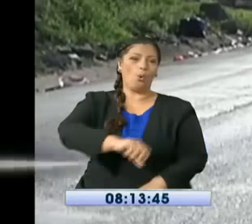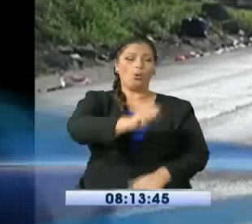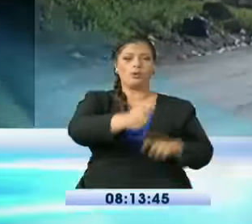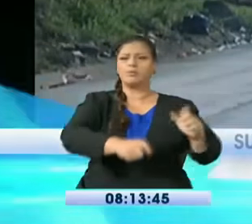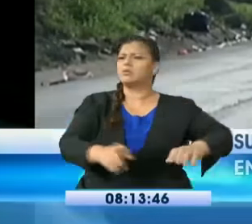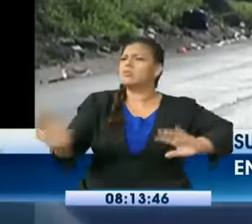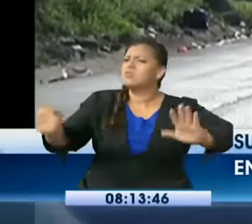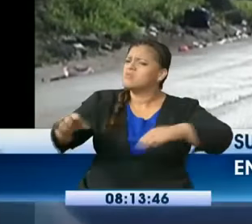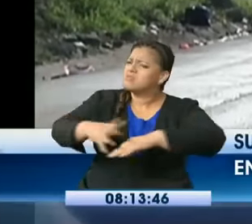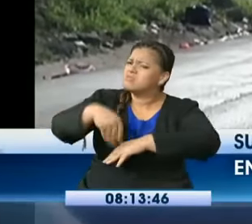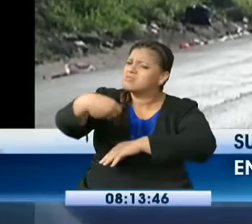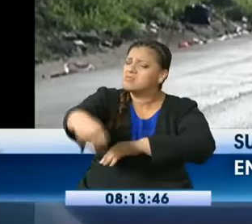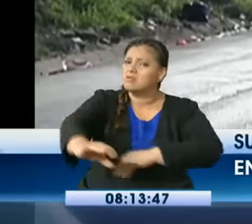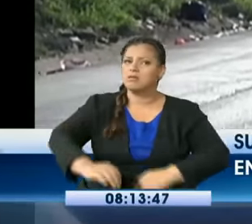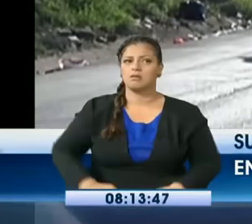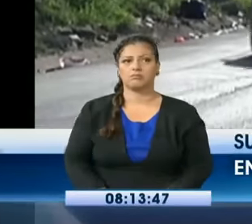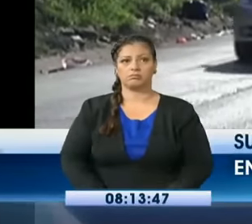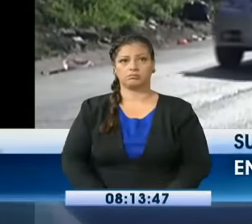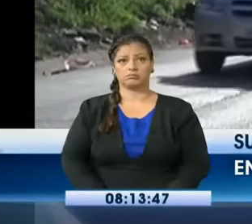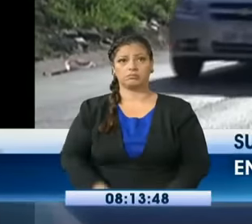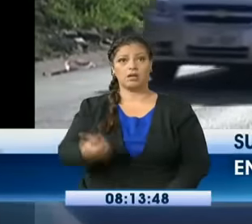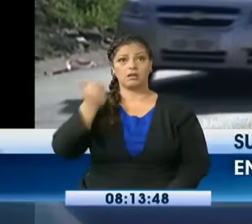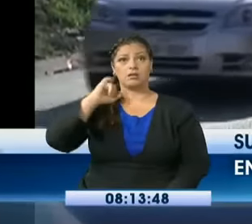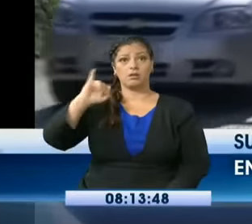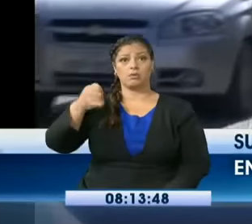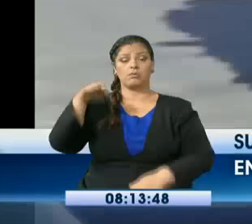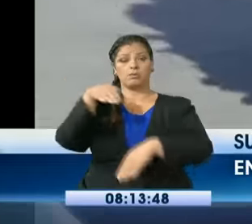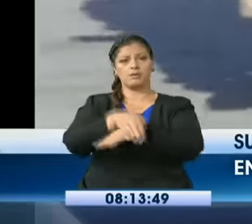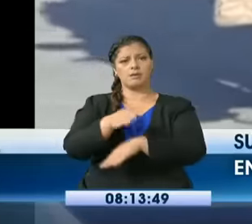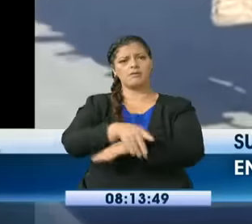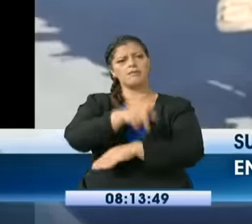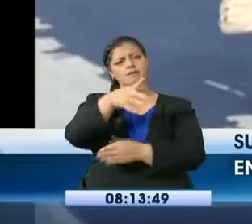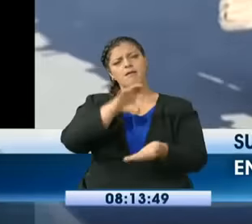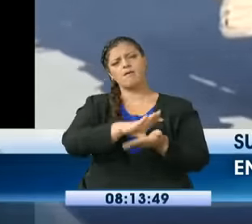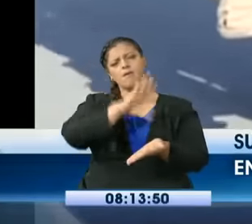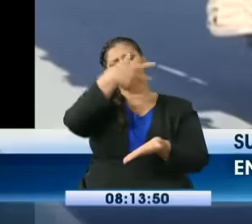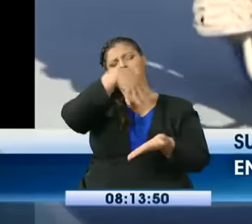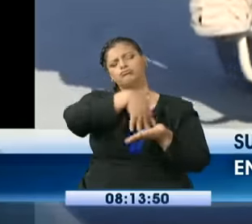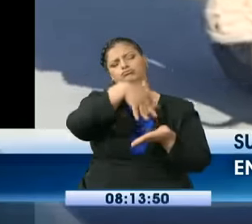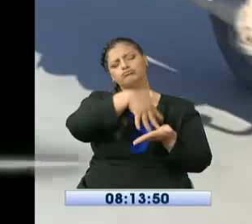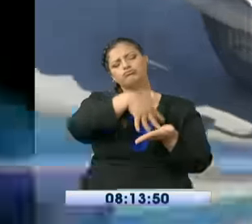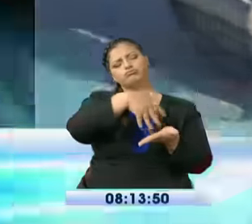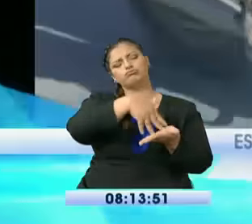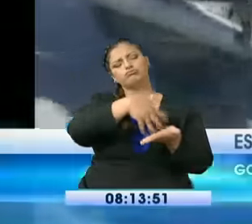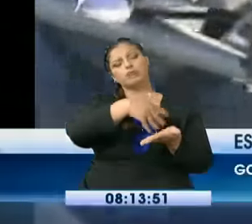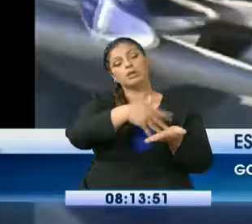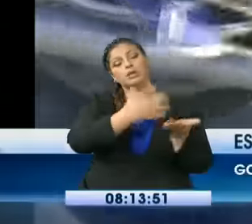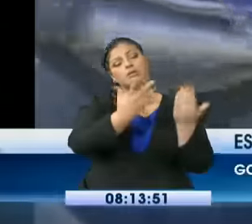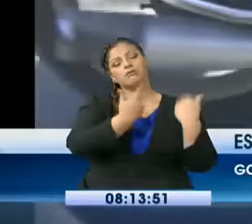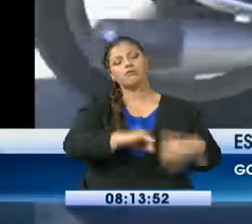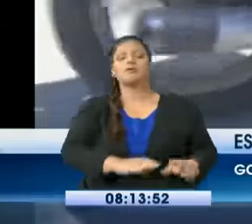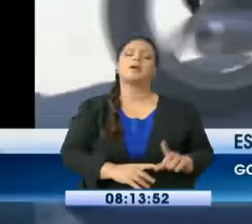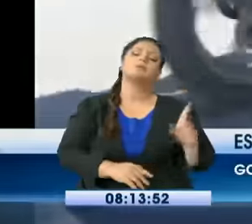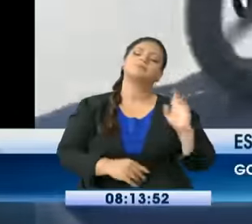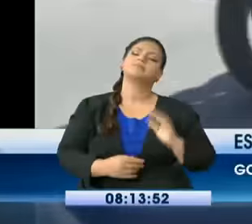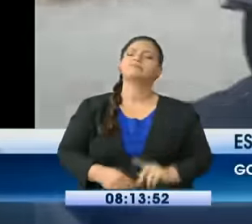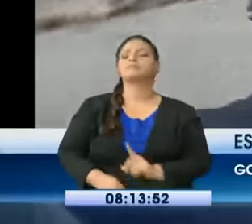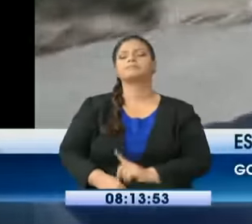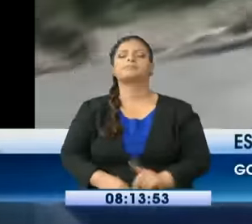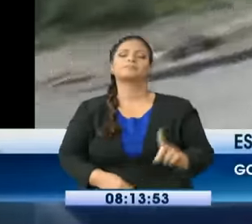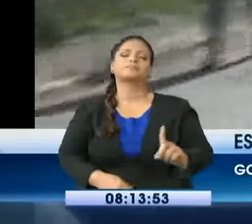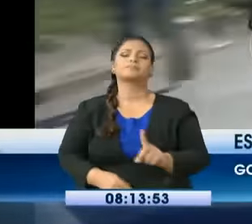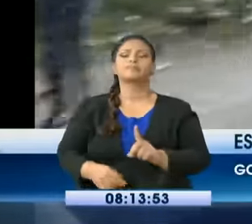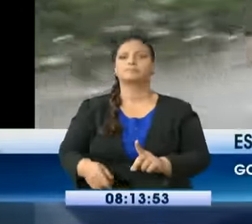comenta que cerca del mediodía de este jueves, tras salir de clases, una pareja a bordo de una motocicleta le cerró el paso y